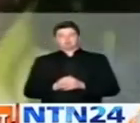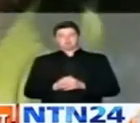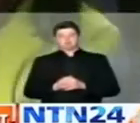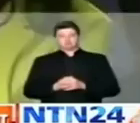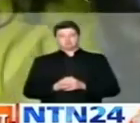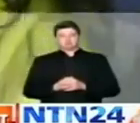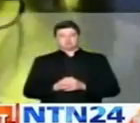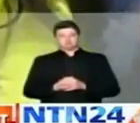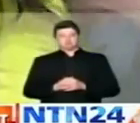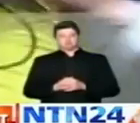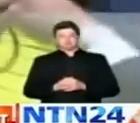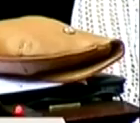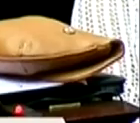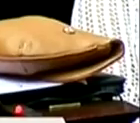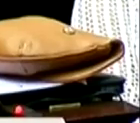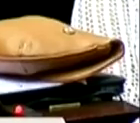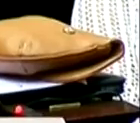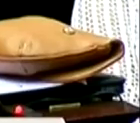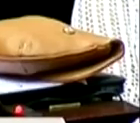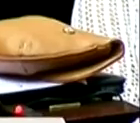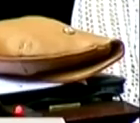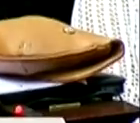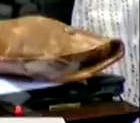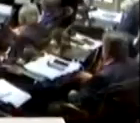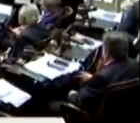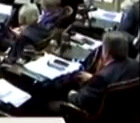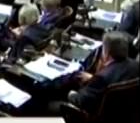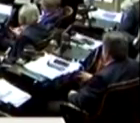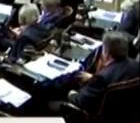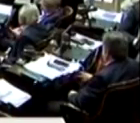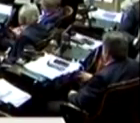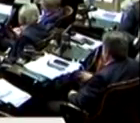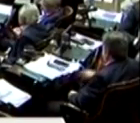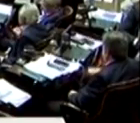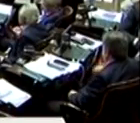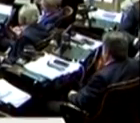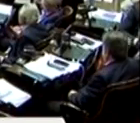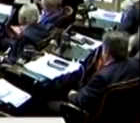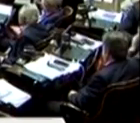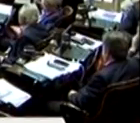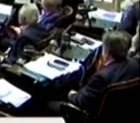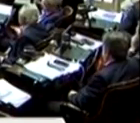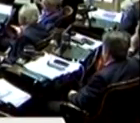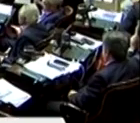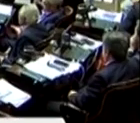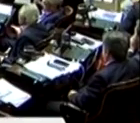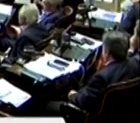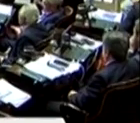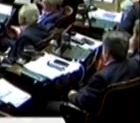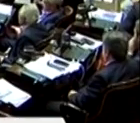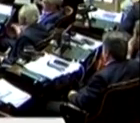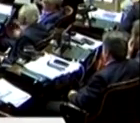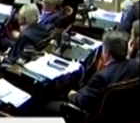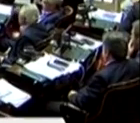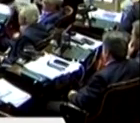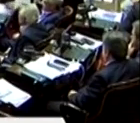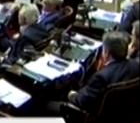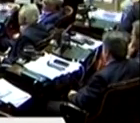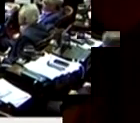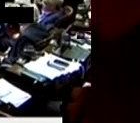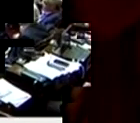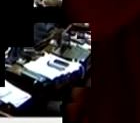estado impulsando como si él fuera a quedarse en el cargo, y no como la persona que está a